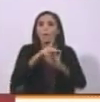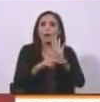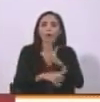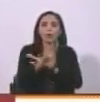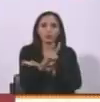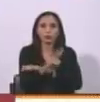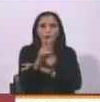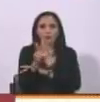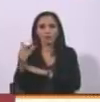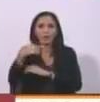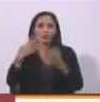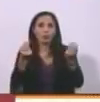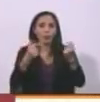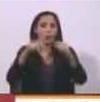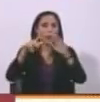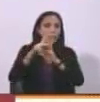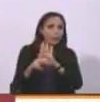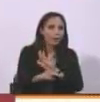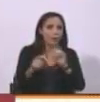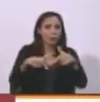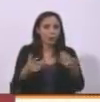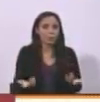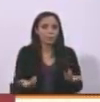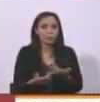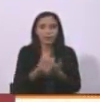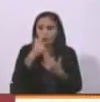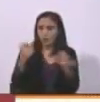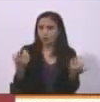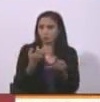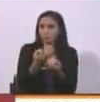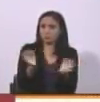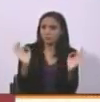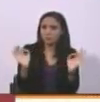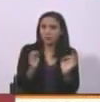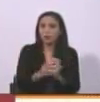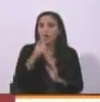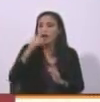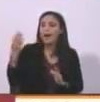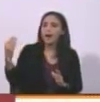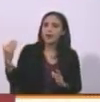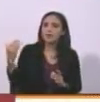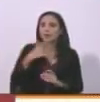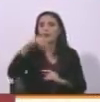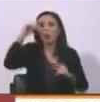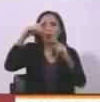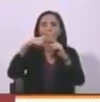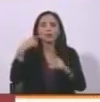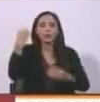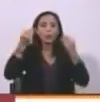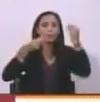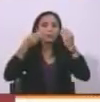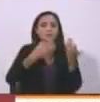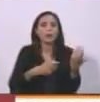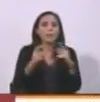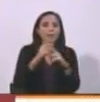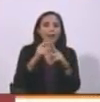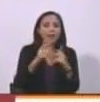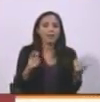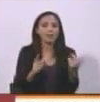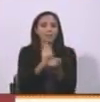223, ayer Earle estaba tratando de buscar un adjetivo para ponerle a Almagro al lado.